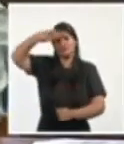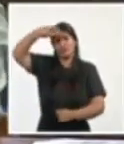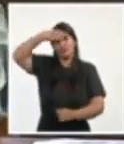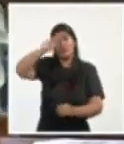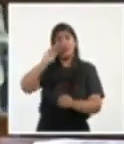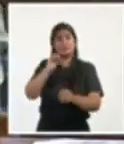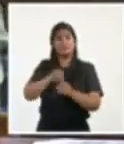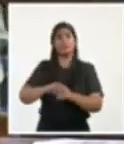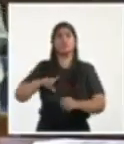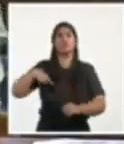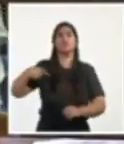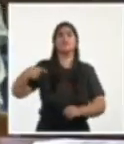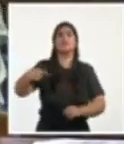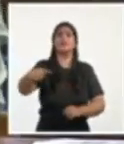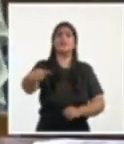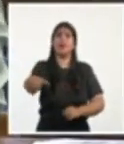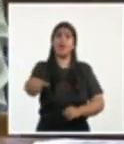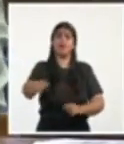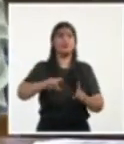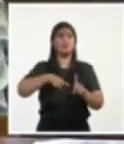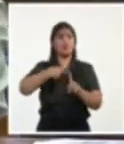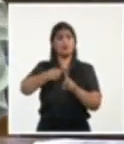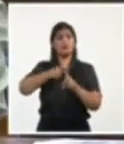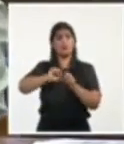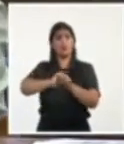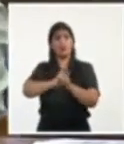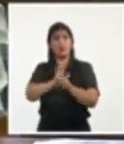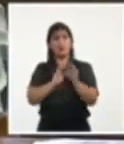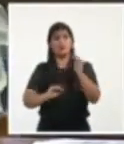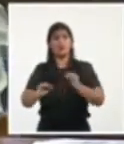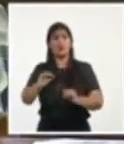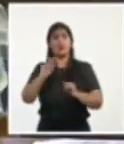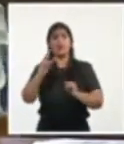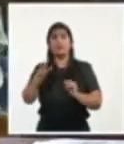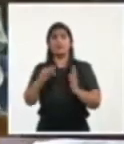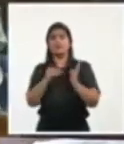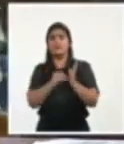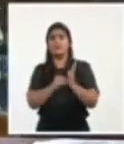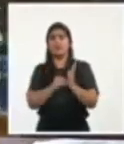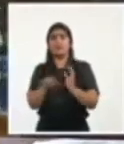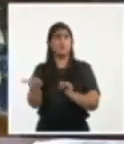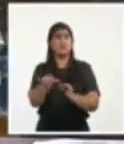casos diarios que ha superado, como comenté, la cifra de 3.000 y elevado número de fallecidos